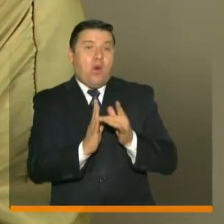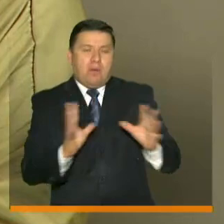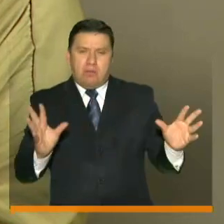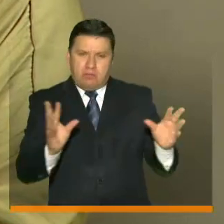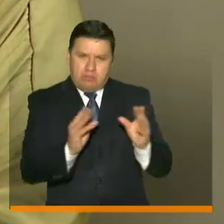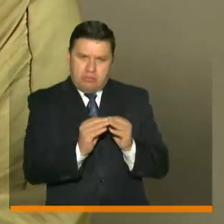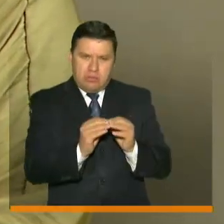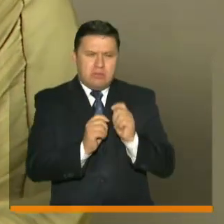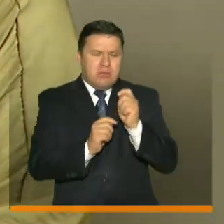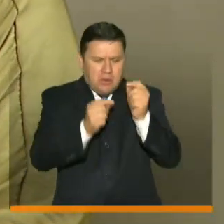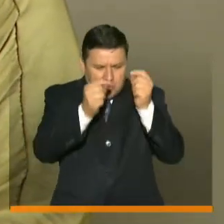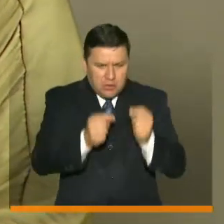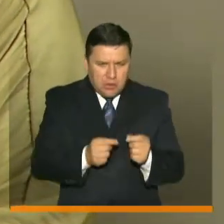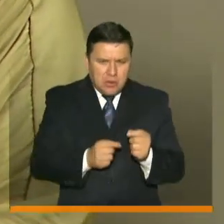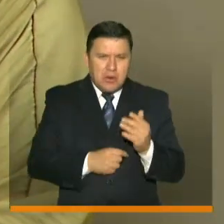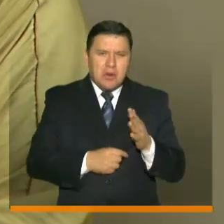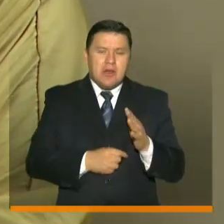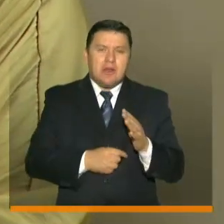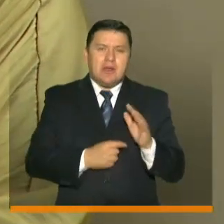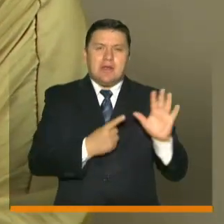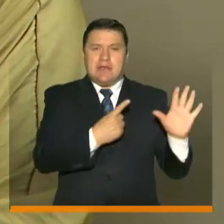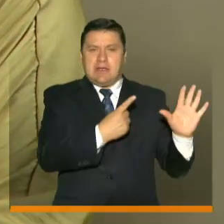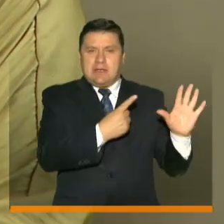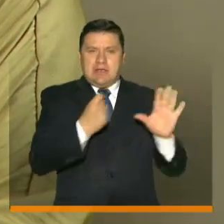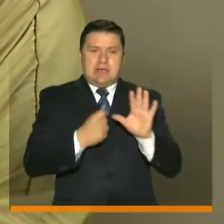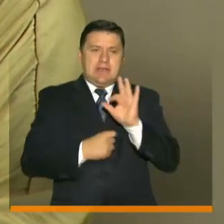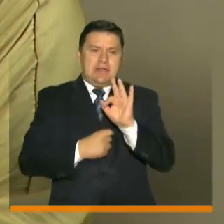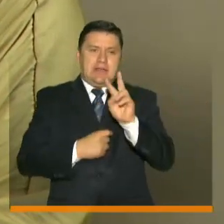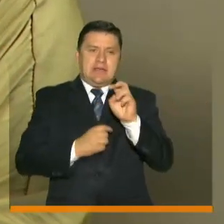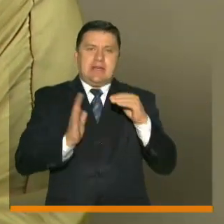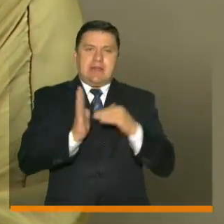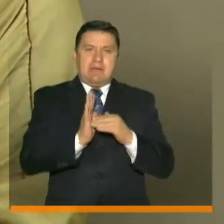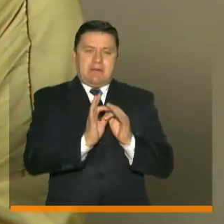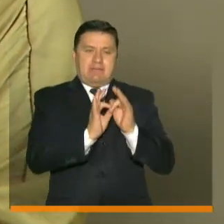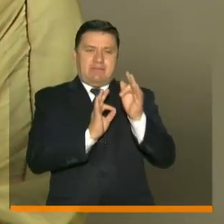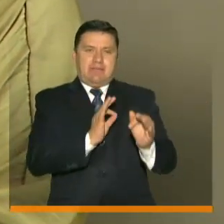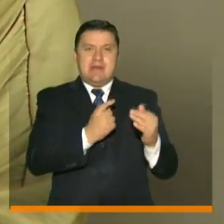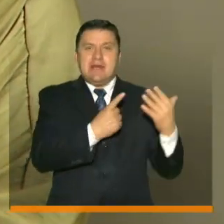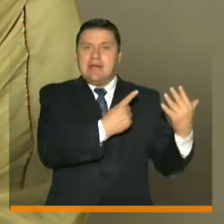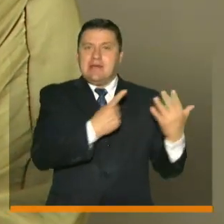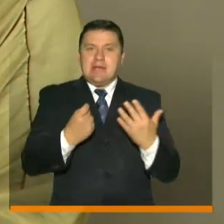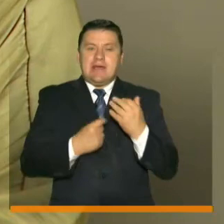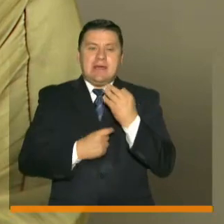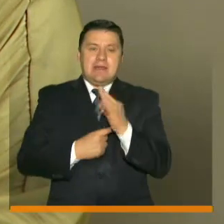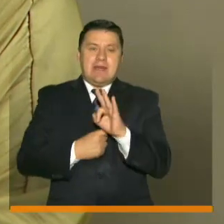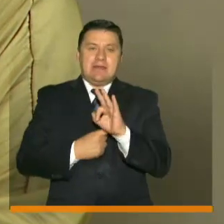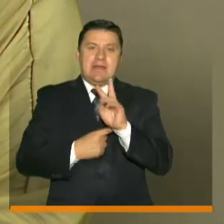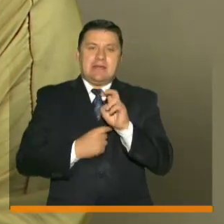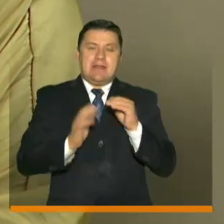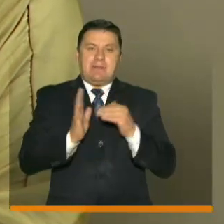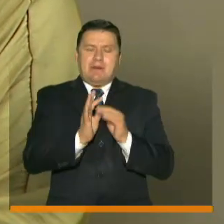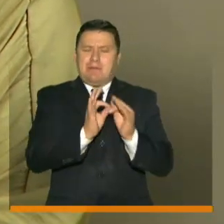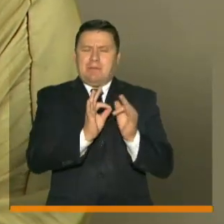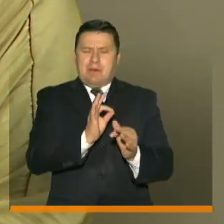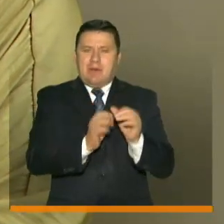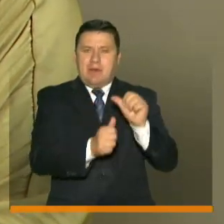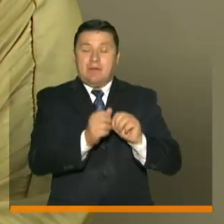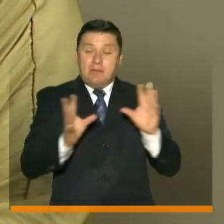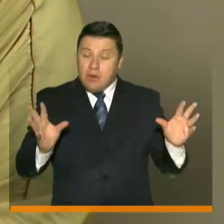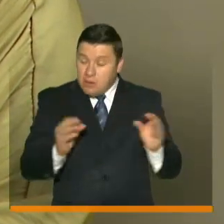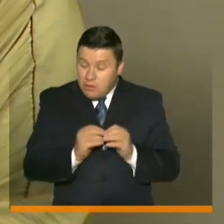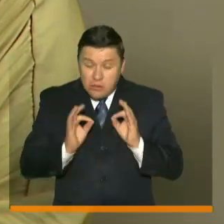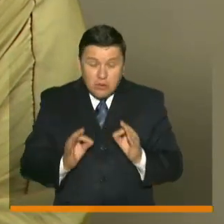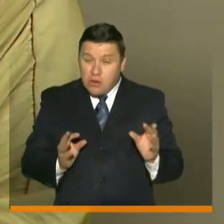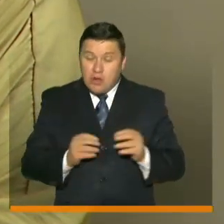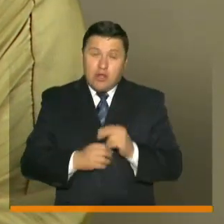extraordinario, que nos da un promedio de 637.000 pesos y que vamos a estar llegando con una inversión de